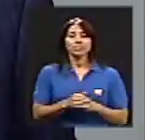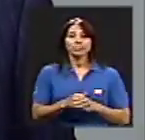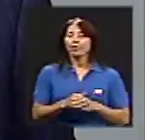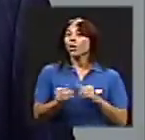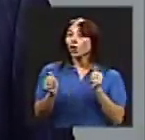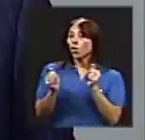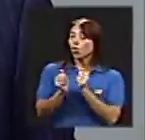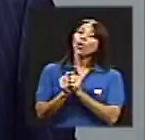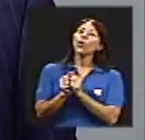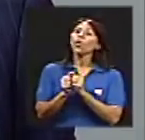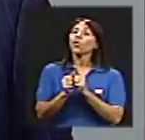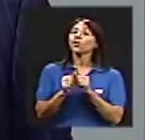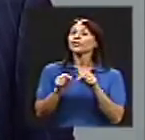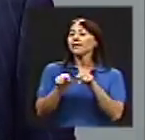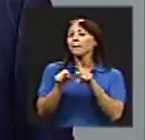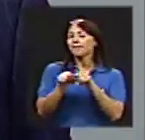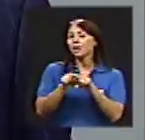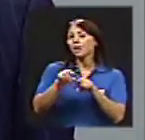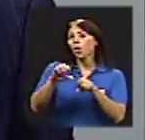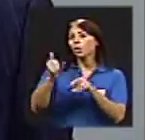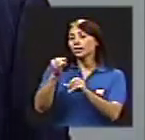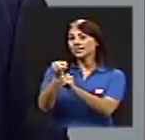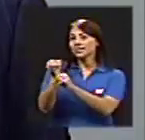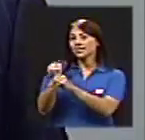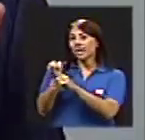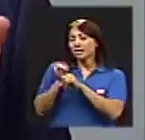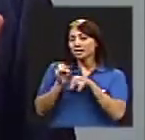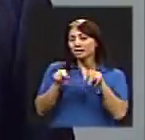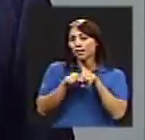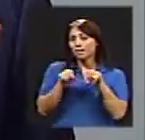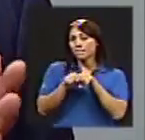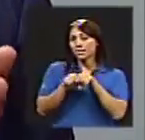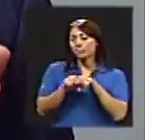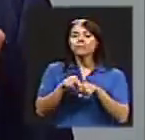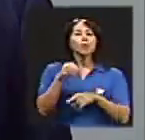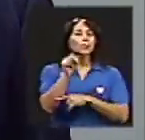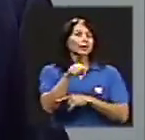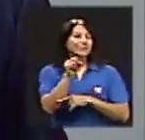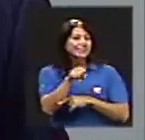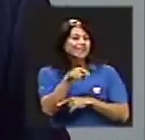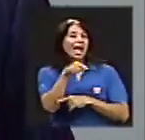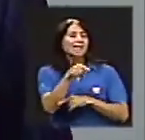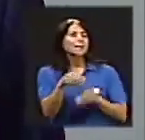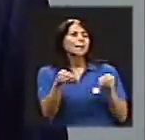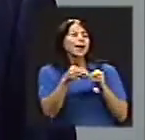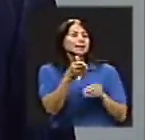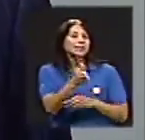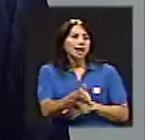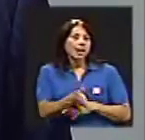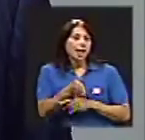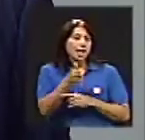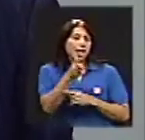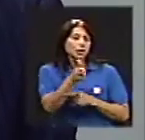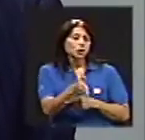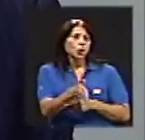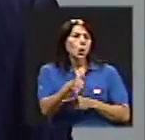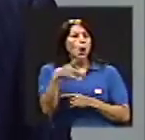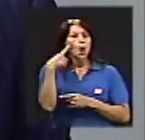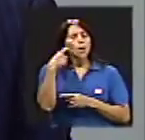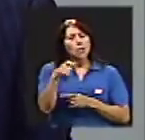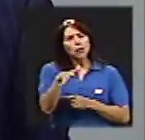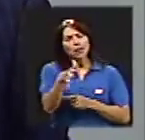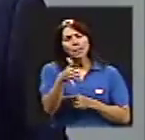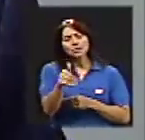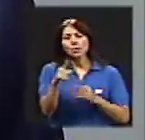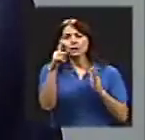las asadas, sí. Bueno, ahí es un poquito más lento el asunto porque son alrededor de 1.800